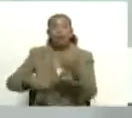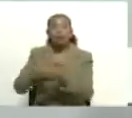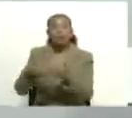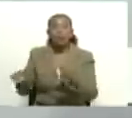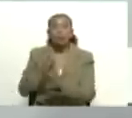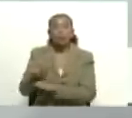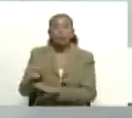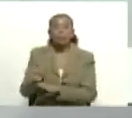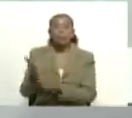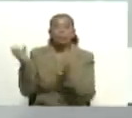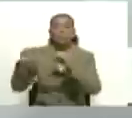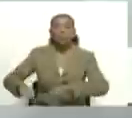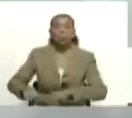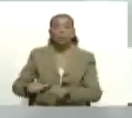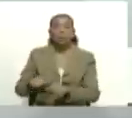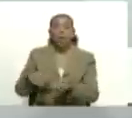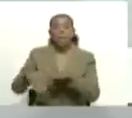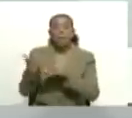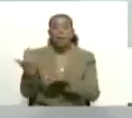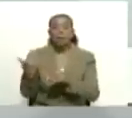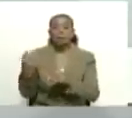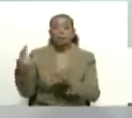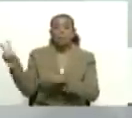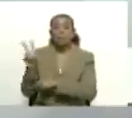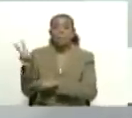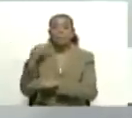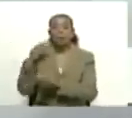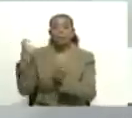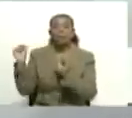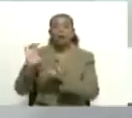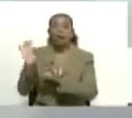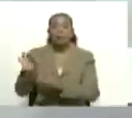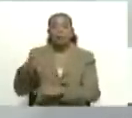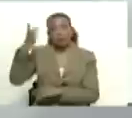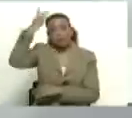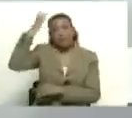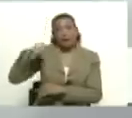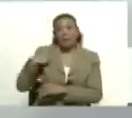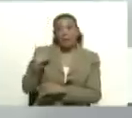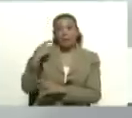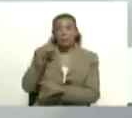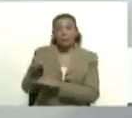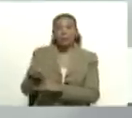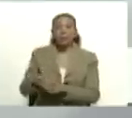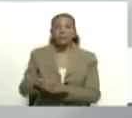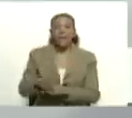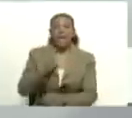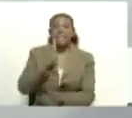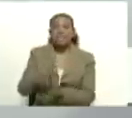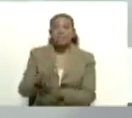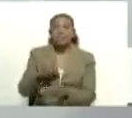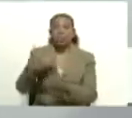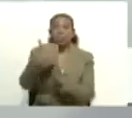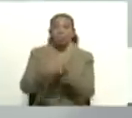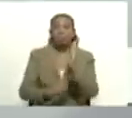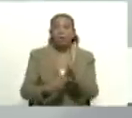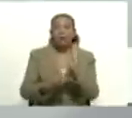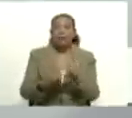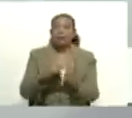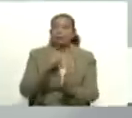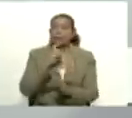con ello acabó con el tópico del modelo fallido venezolano. Cito, dice, las sanciones fueron las que jodieron al